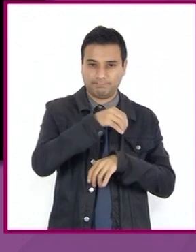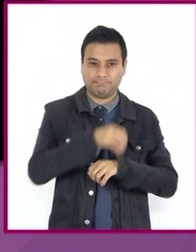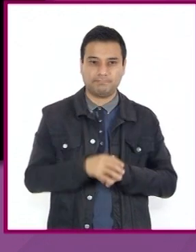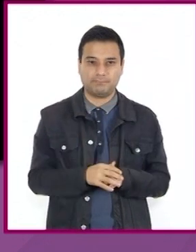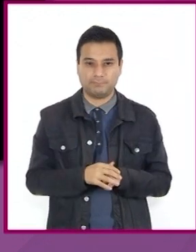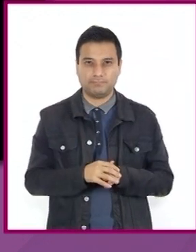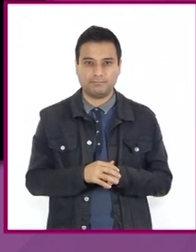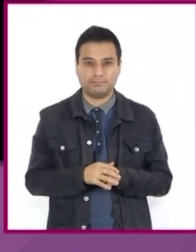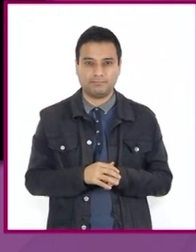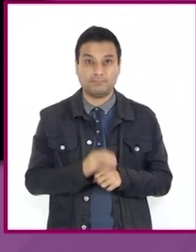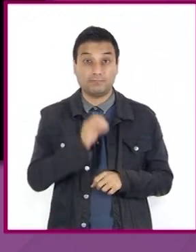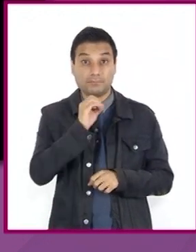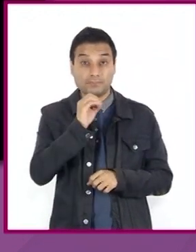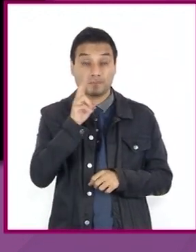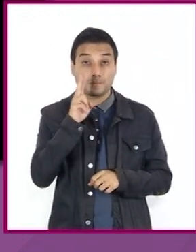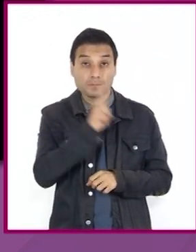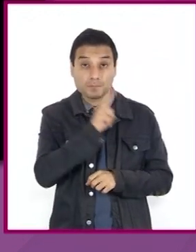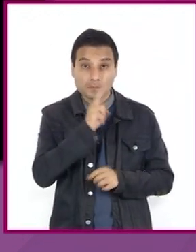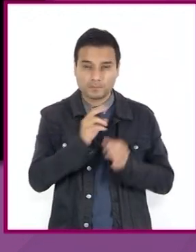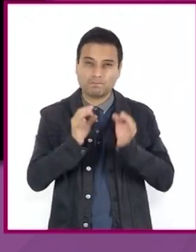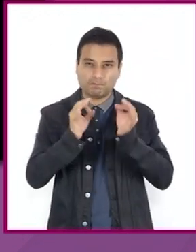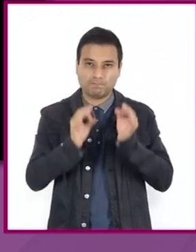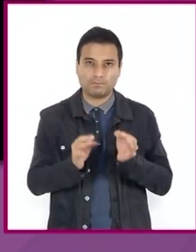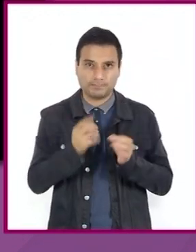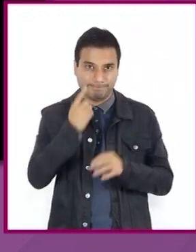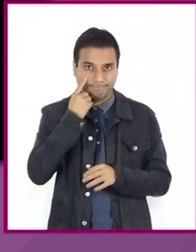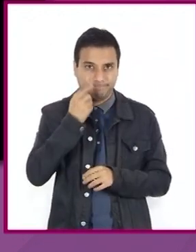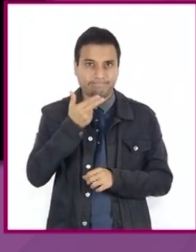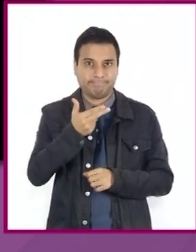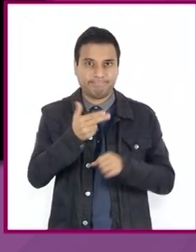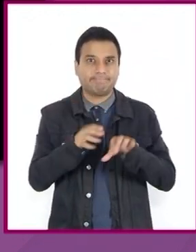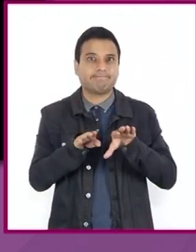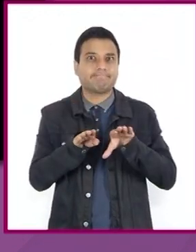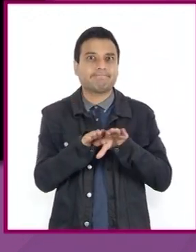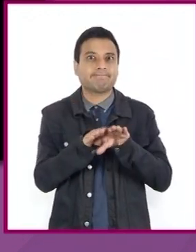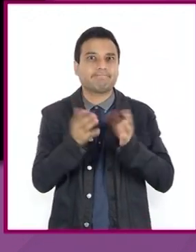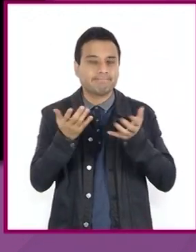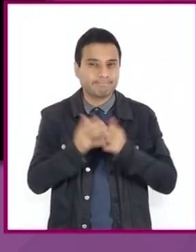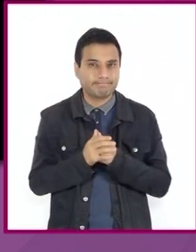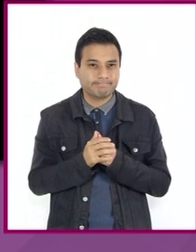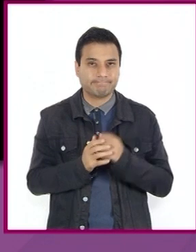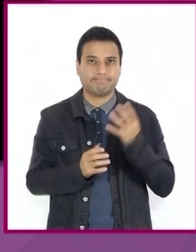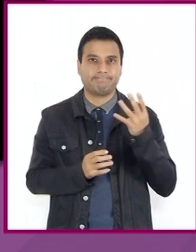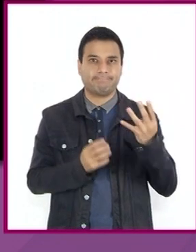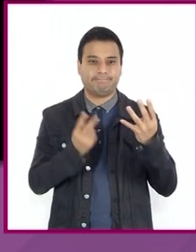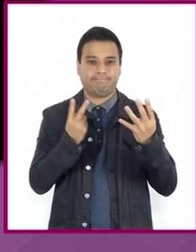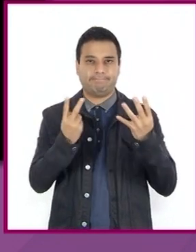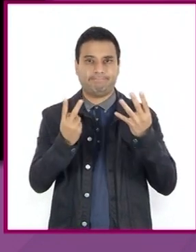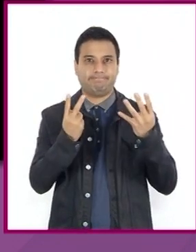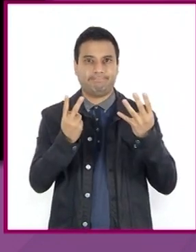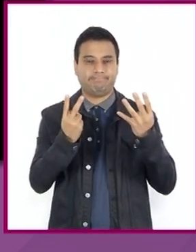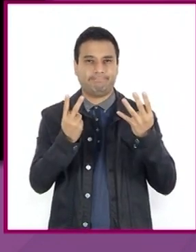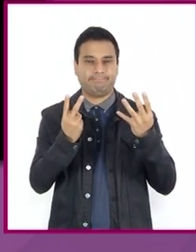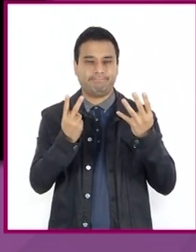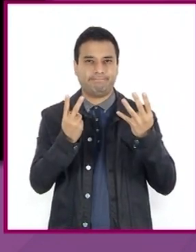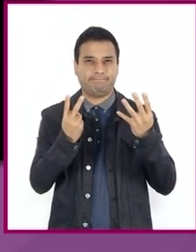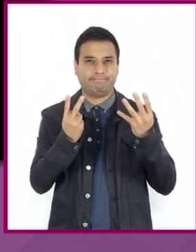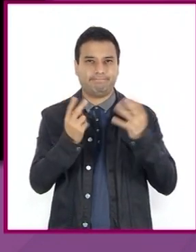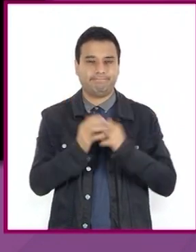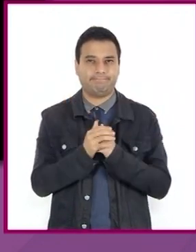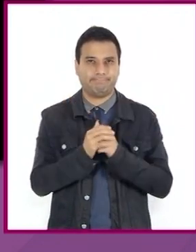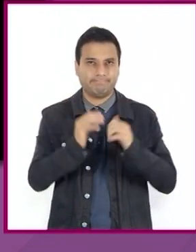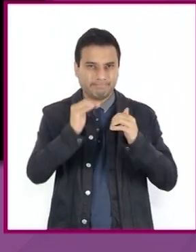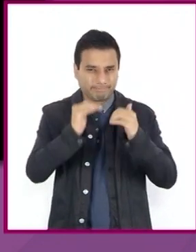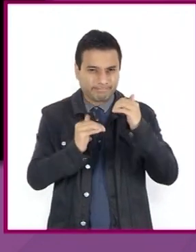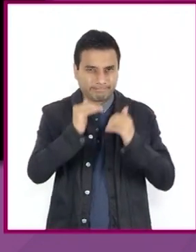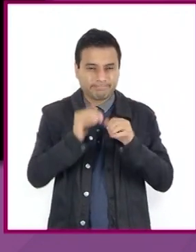queda balanceado el oxígeno, pero vean qué pasó con el hidrógeno. Tenemos 4 del lado izquierdo y solo 2 del derecho. Para poder